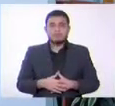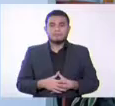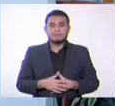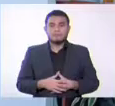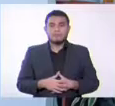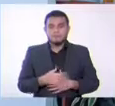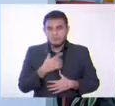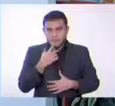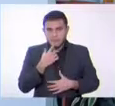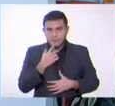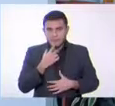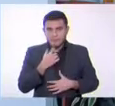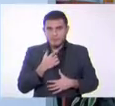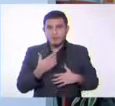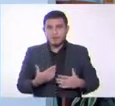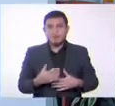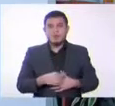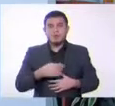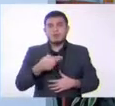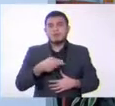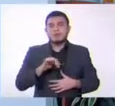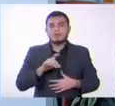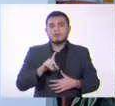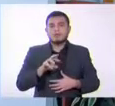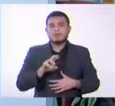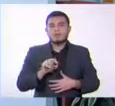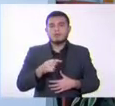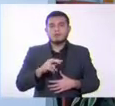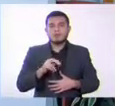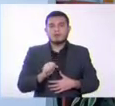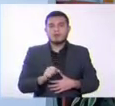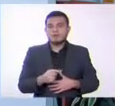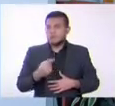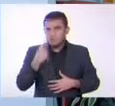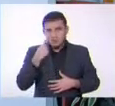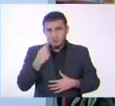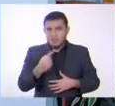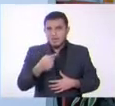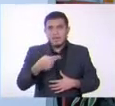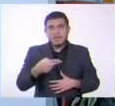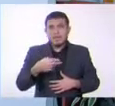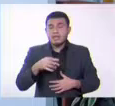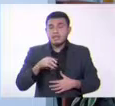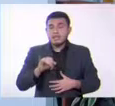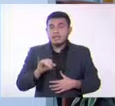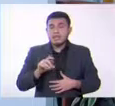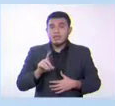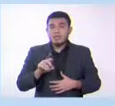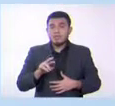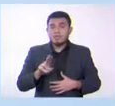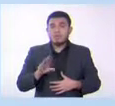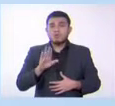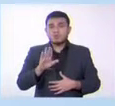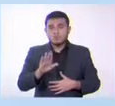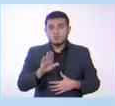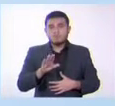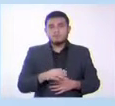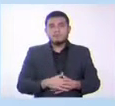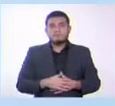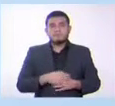caso, como el hidrógeno no se encuentra en un hidruro, su estado de oxidación es